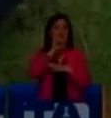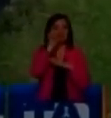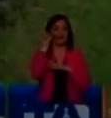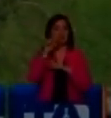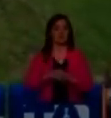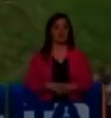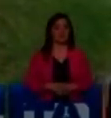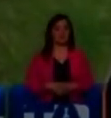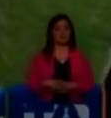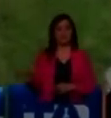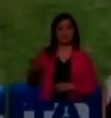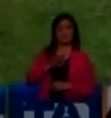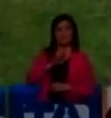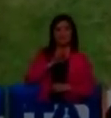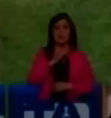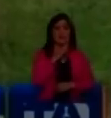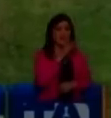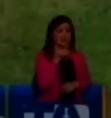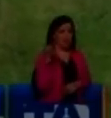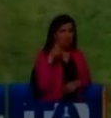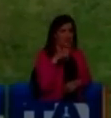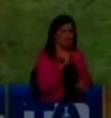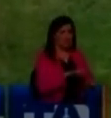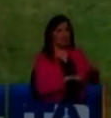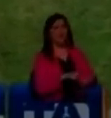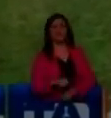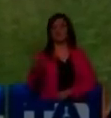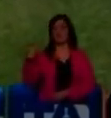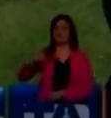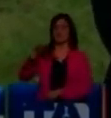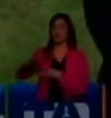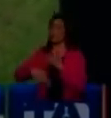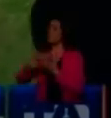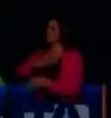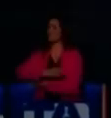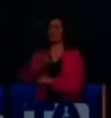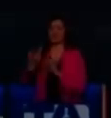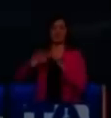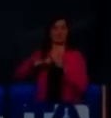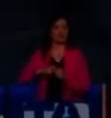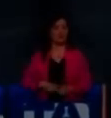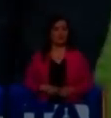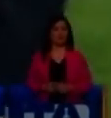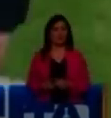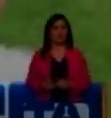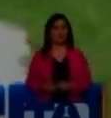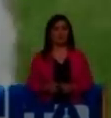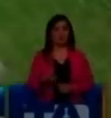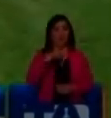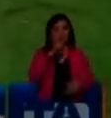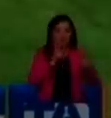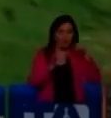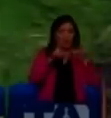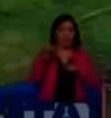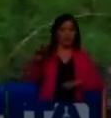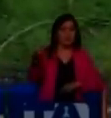aquí frecuentemente? Frecuentemente, según los vecinos del sector, todos los días tienen este problema. Y vemos por acá también licor, cajas